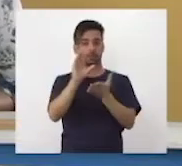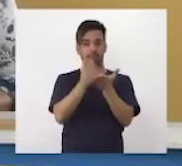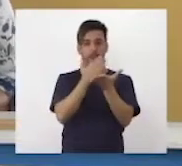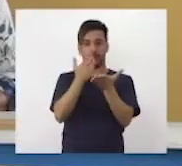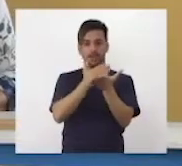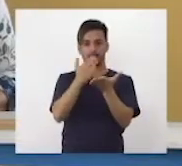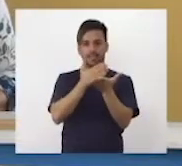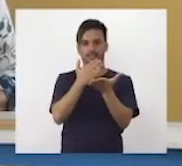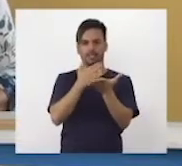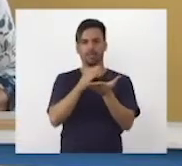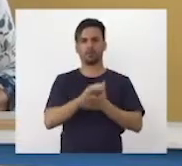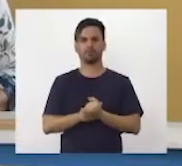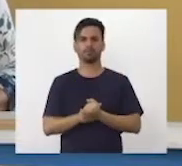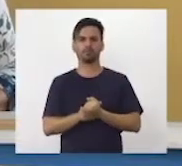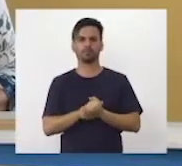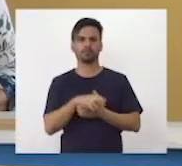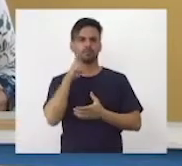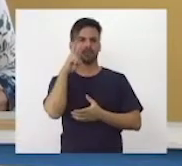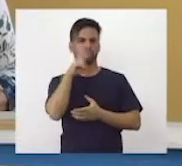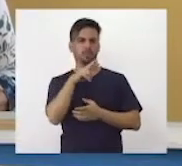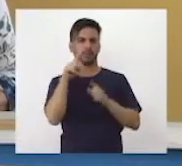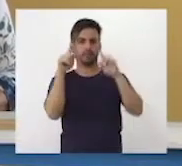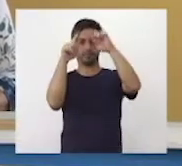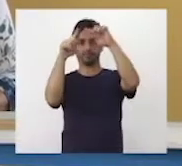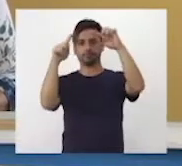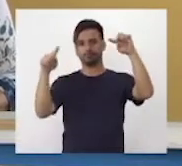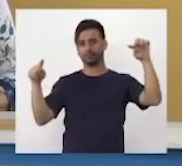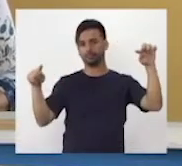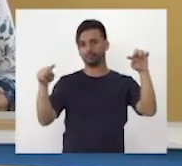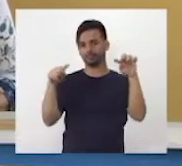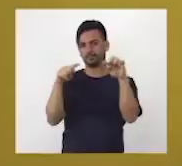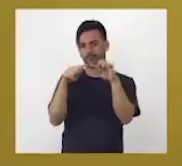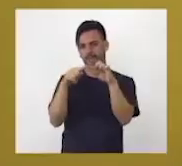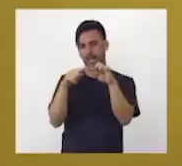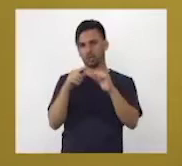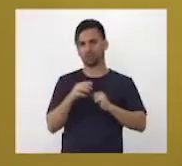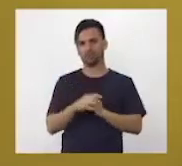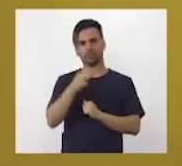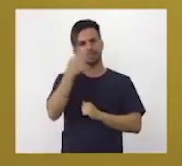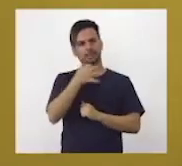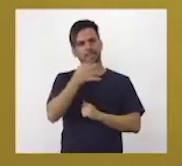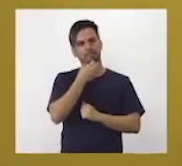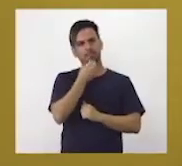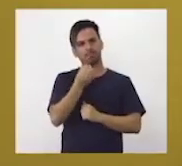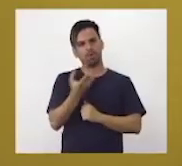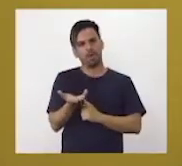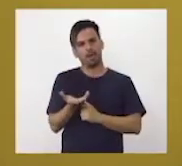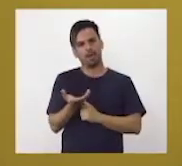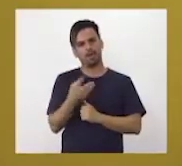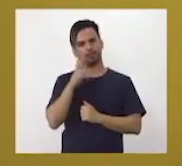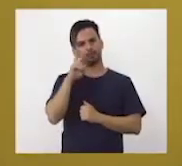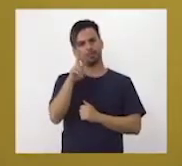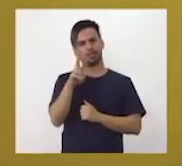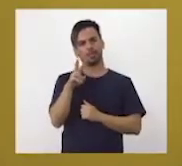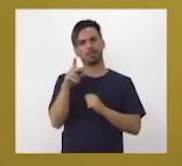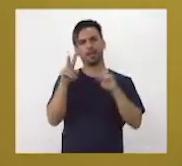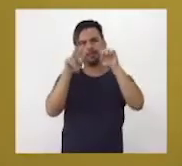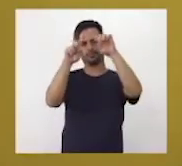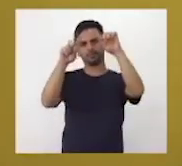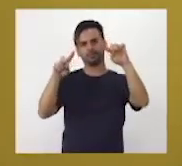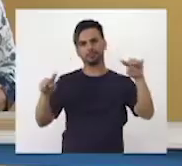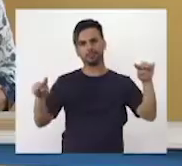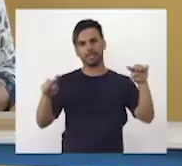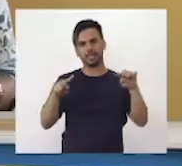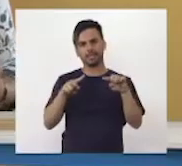Observa en tu libro que aparece representado el triángulo. Siempre puedes auxiliarte de una